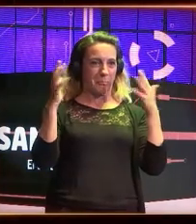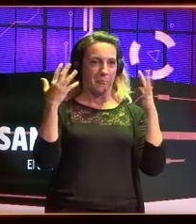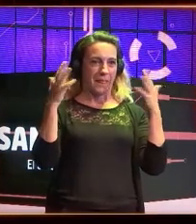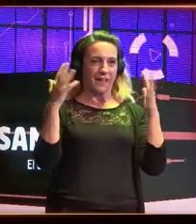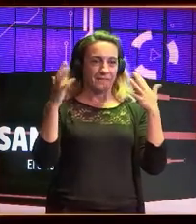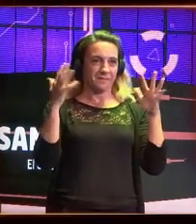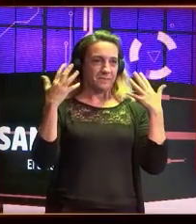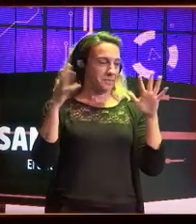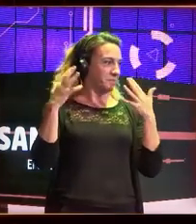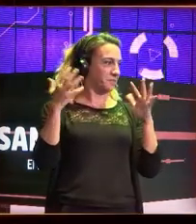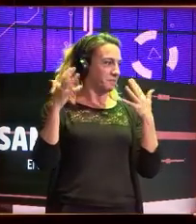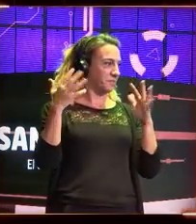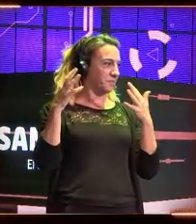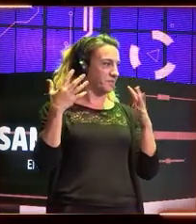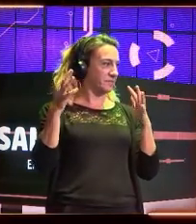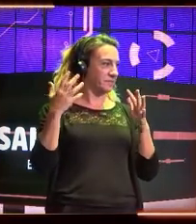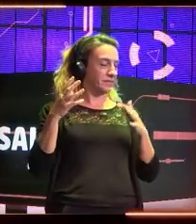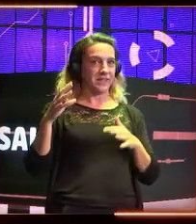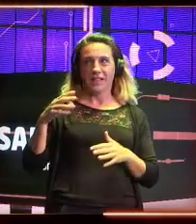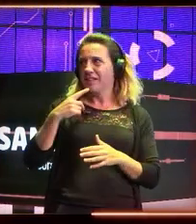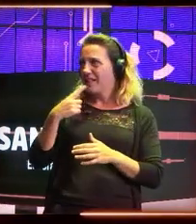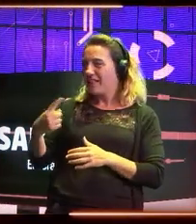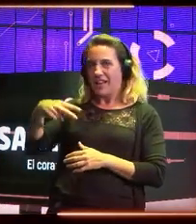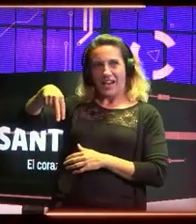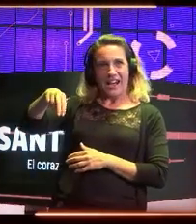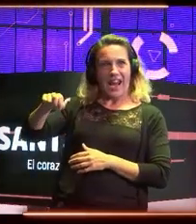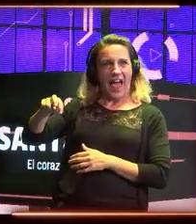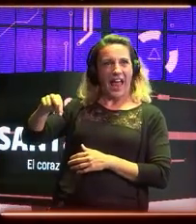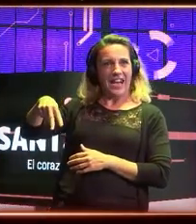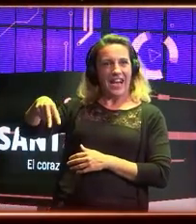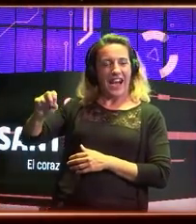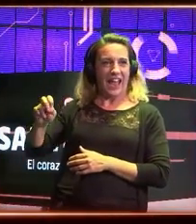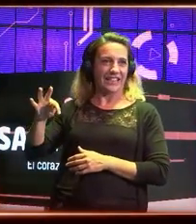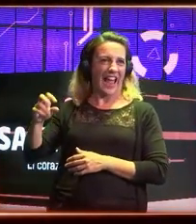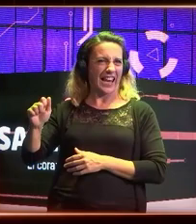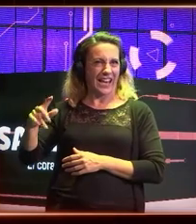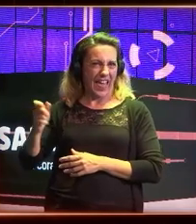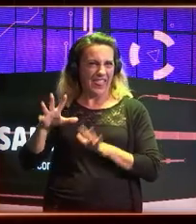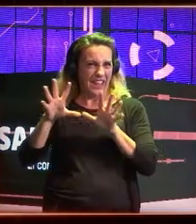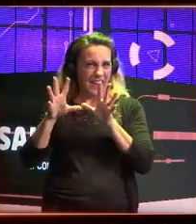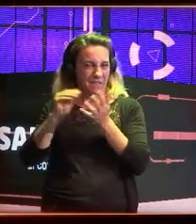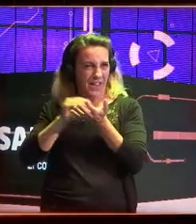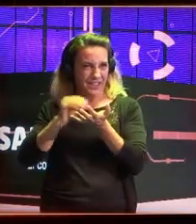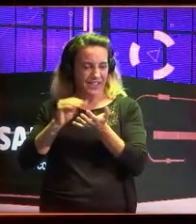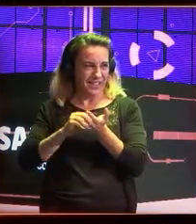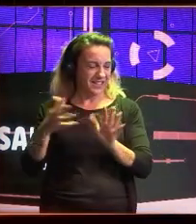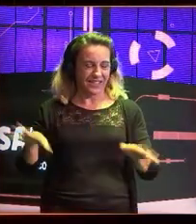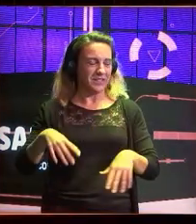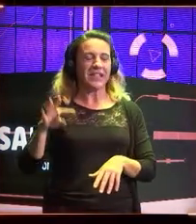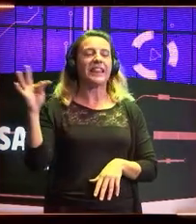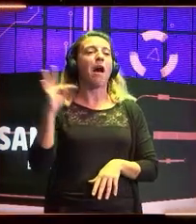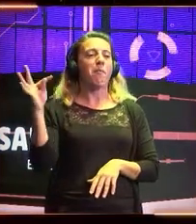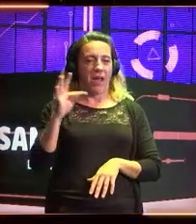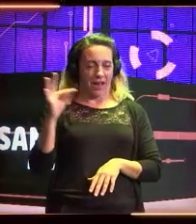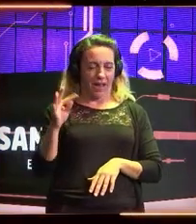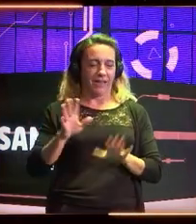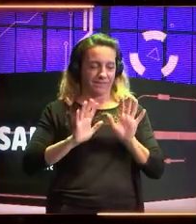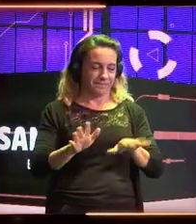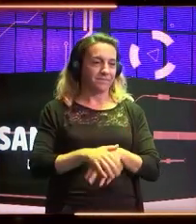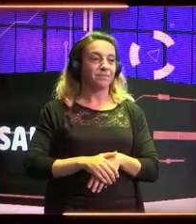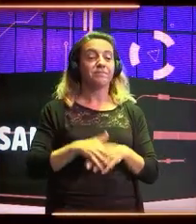espera te he dicho Natalia como 10 veces te he dicho Natalia no Bueno está bien Tamara